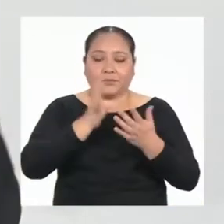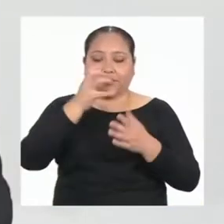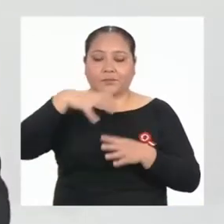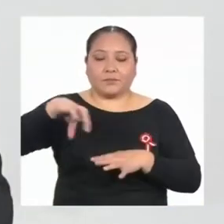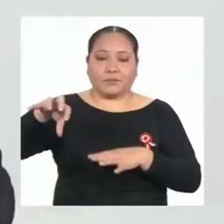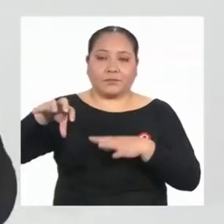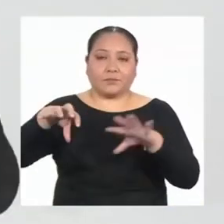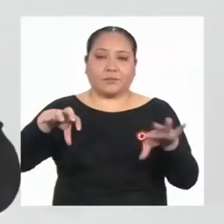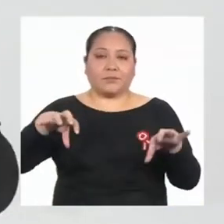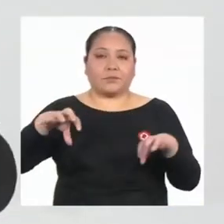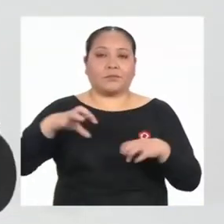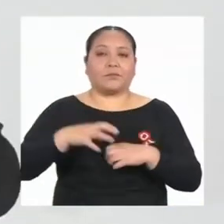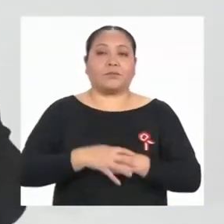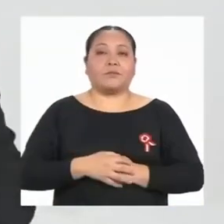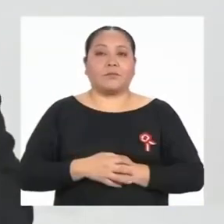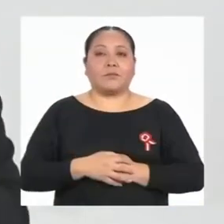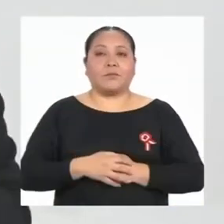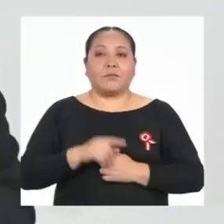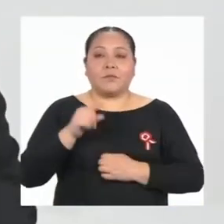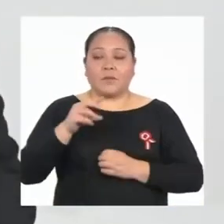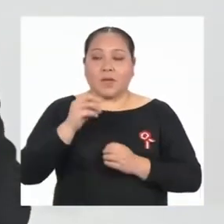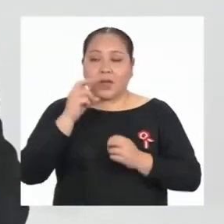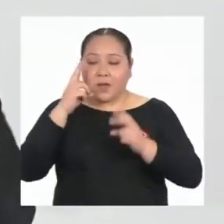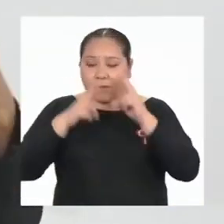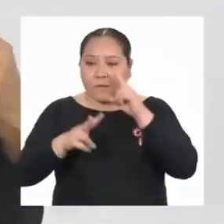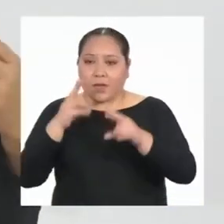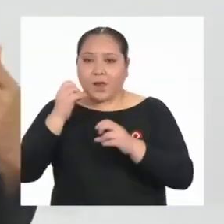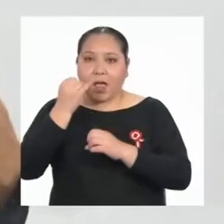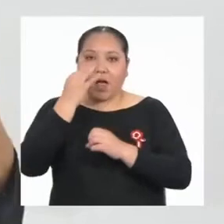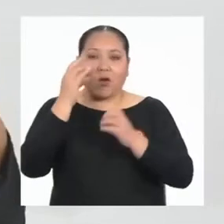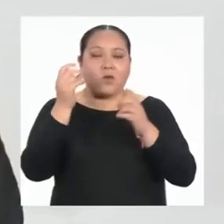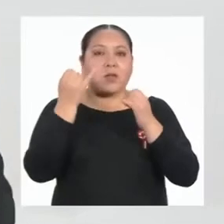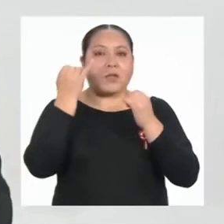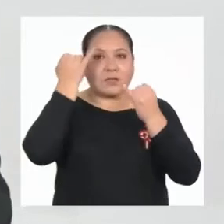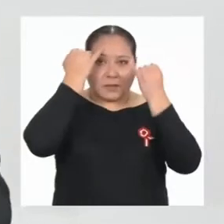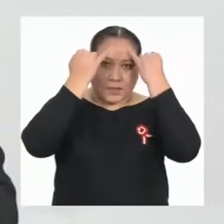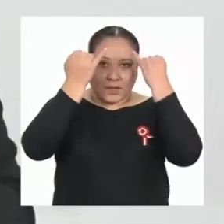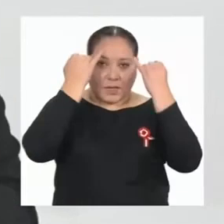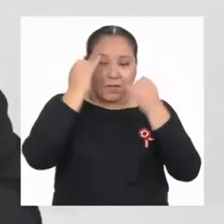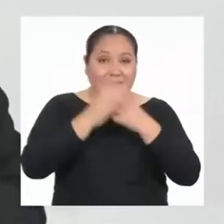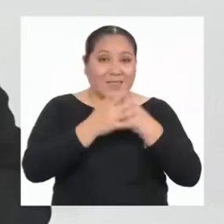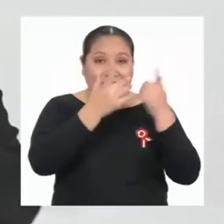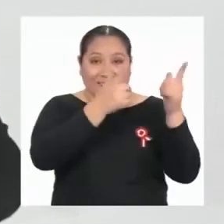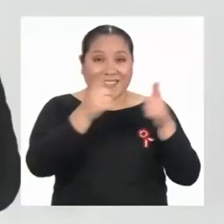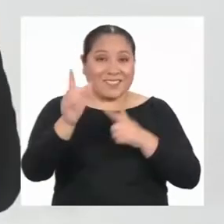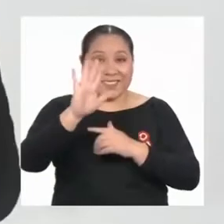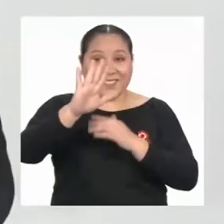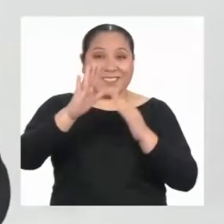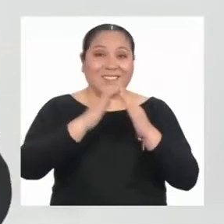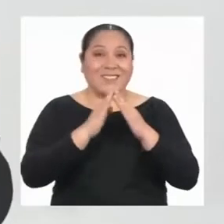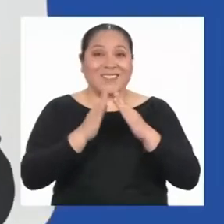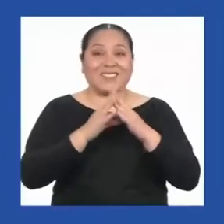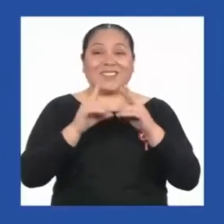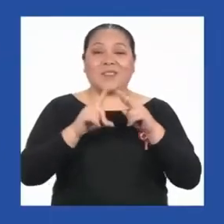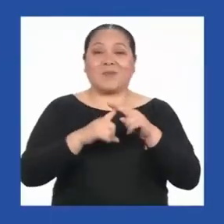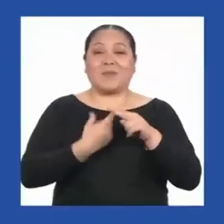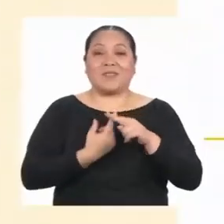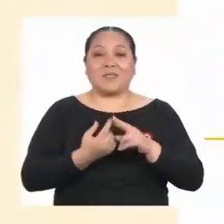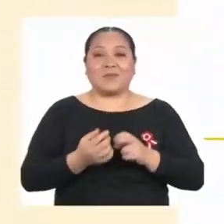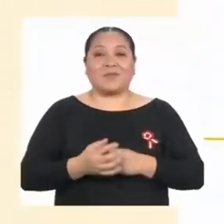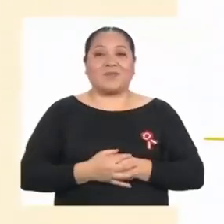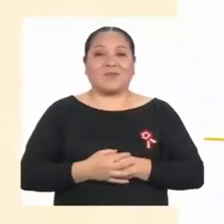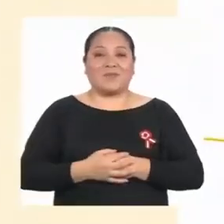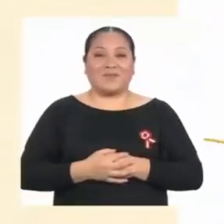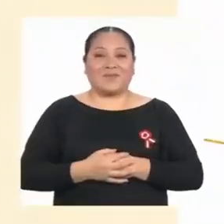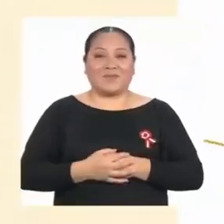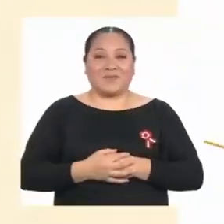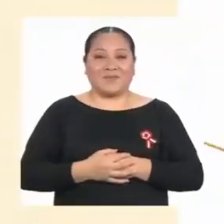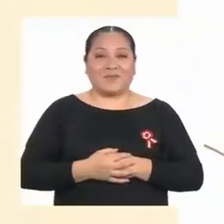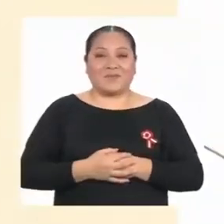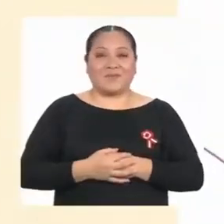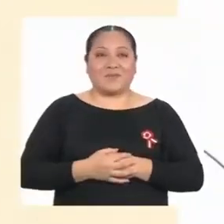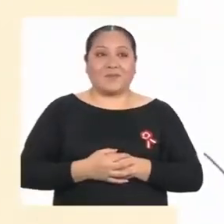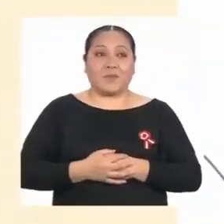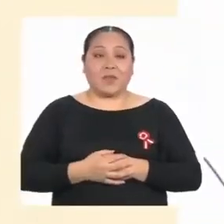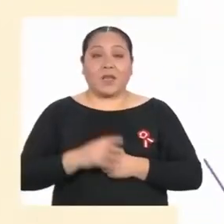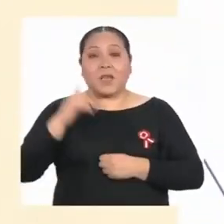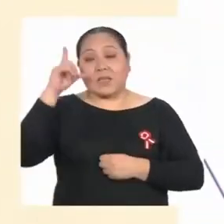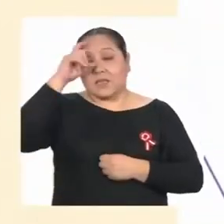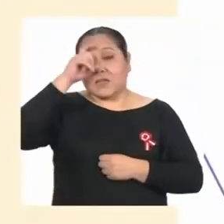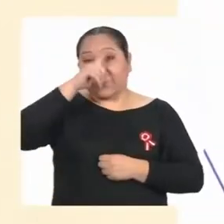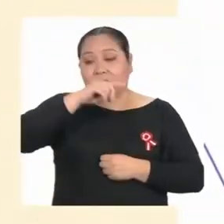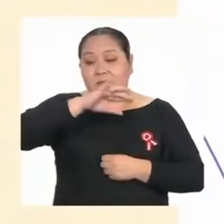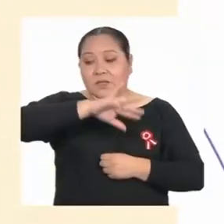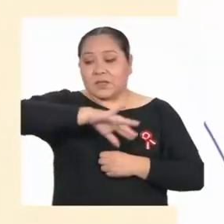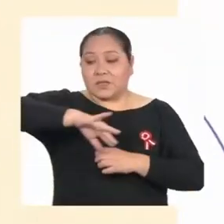poder discutir algunas ideas. ¿Listas y listos en casa? Empecemos. Es